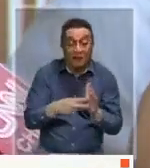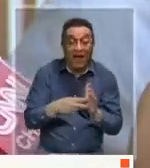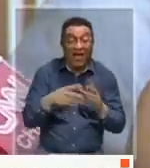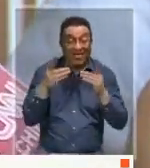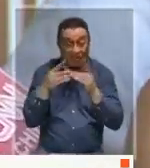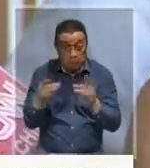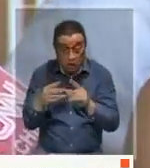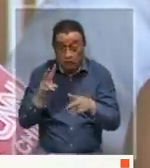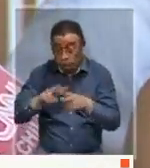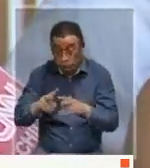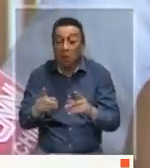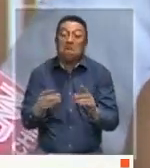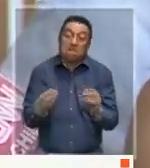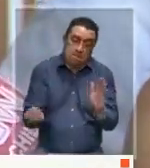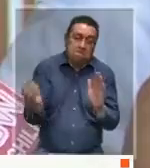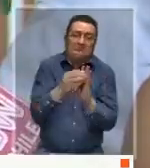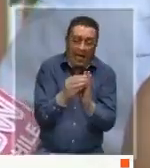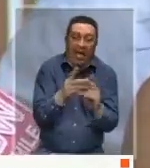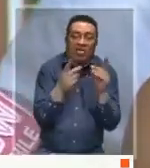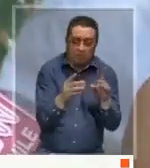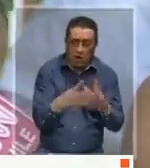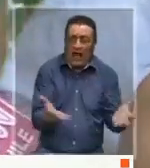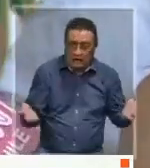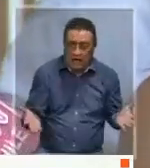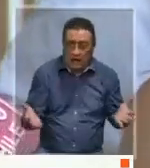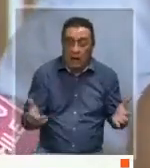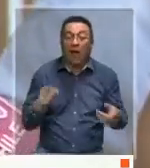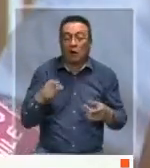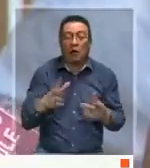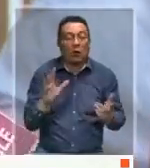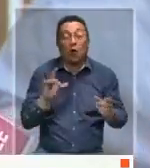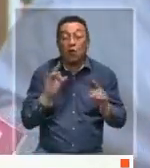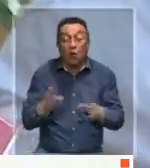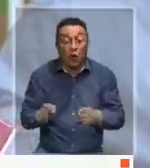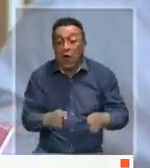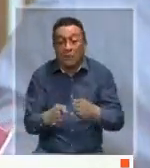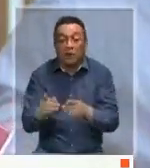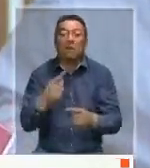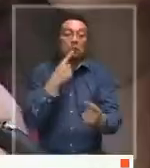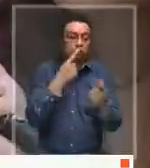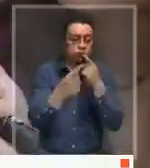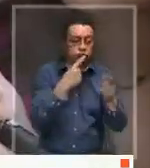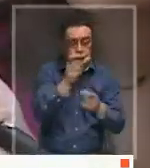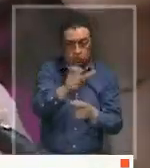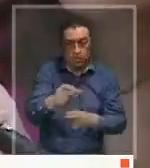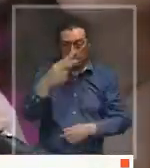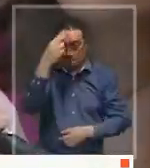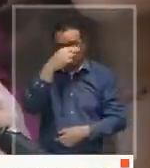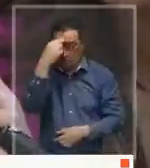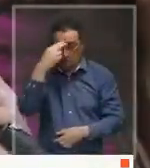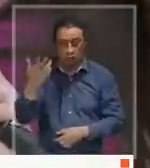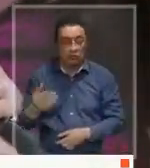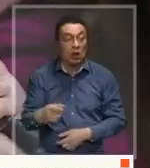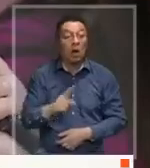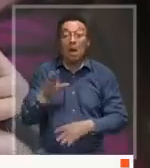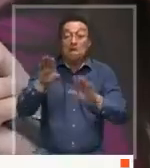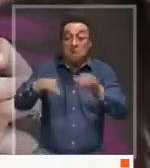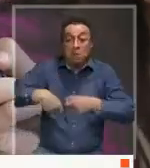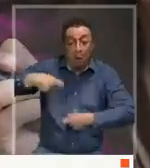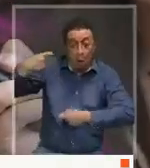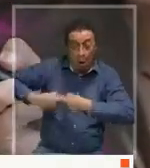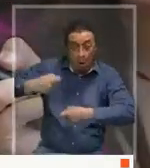resuelven con más democracia y yo creo que no va quedando otra opción que plantear un plebiscito en marzo si sigue la intransigencia